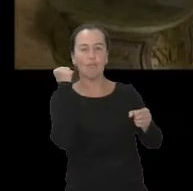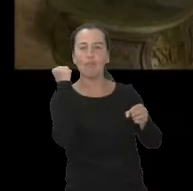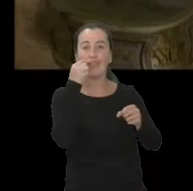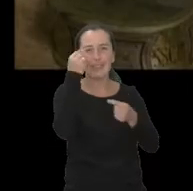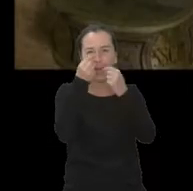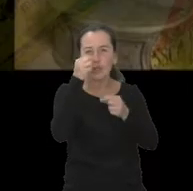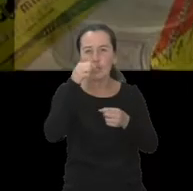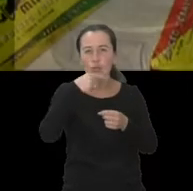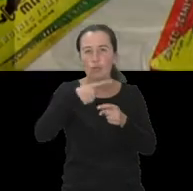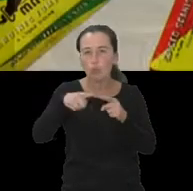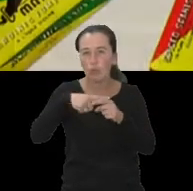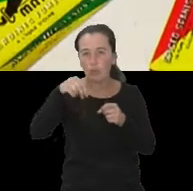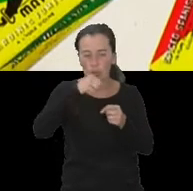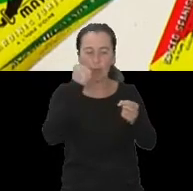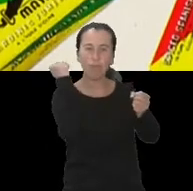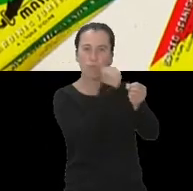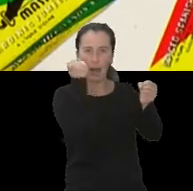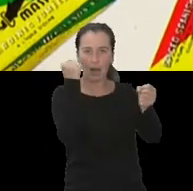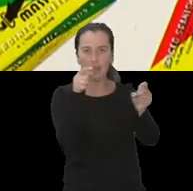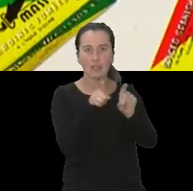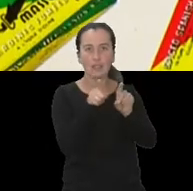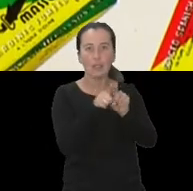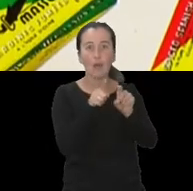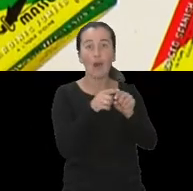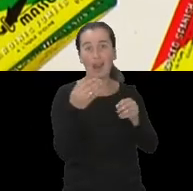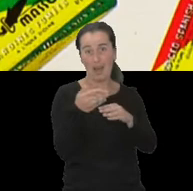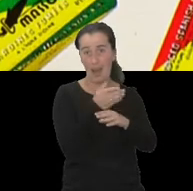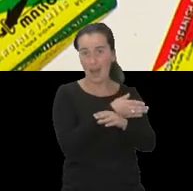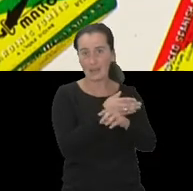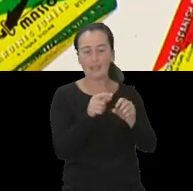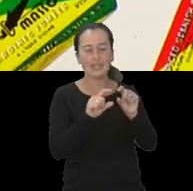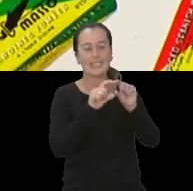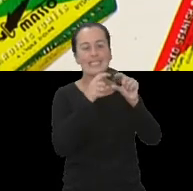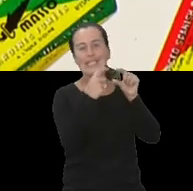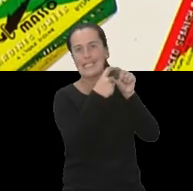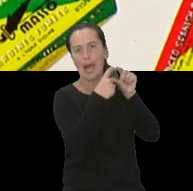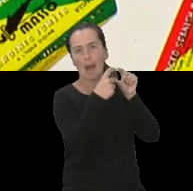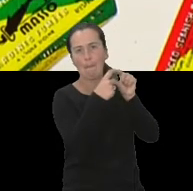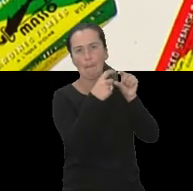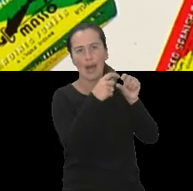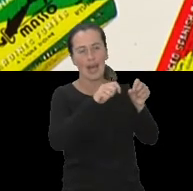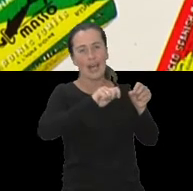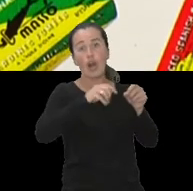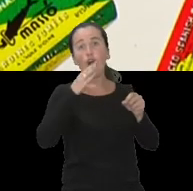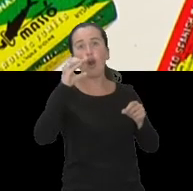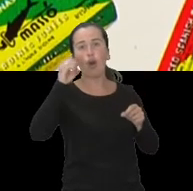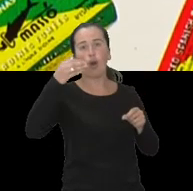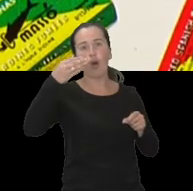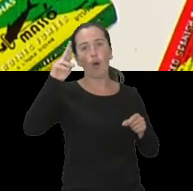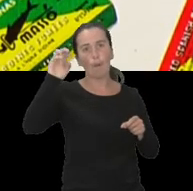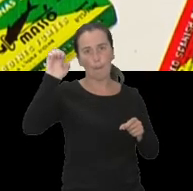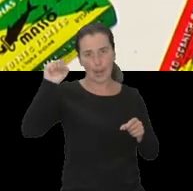del producto en la hoja de lata, las conservas llevaban soldadas al envase una chapa troquelada de